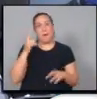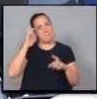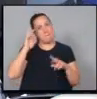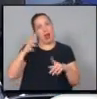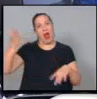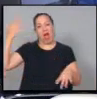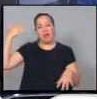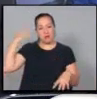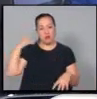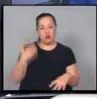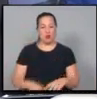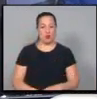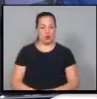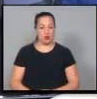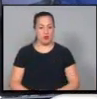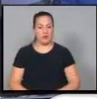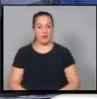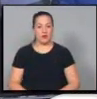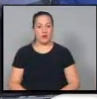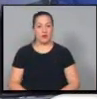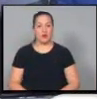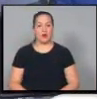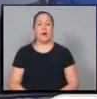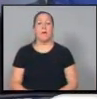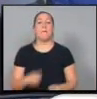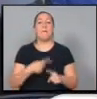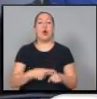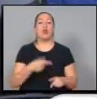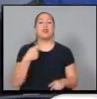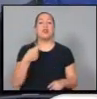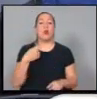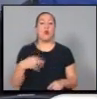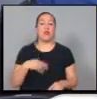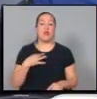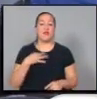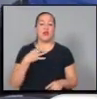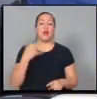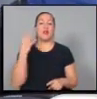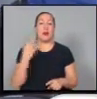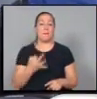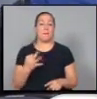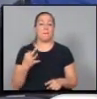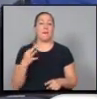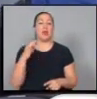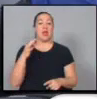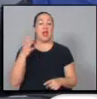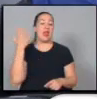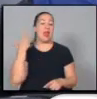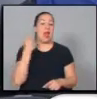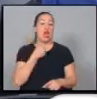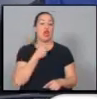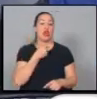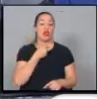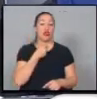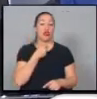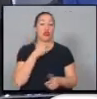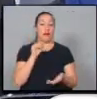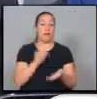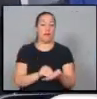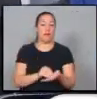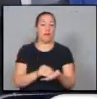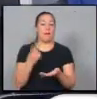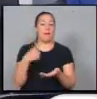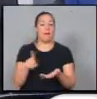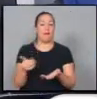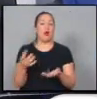dato a tener en cuenta que se infiere a partir de este seguro de vida que se tomó a nombre del empresario en agosto. Pero sospechosamente desde la computadora